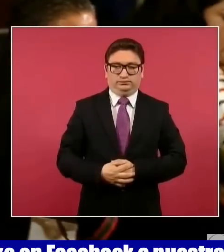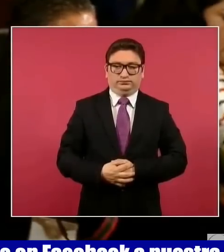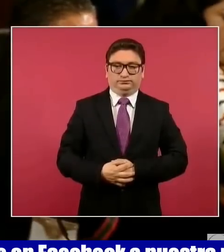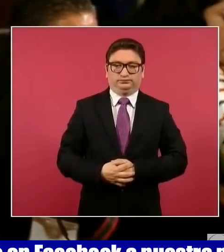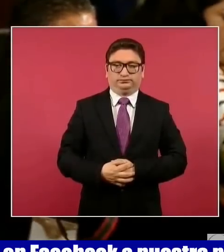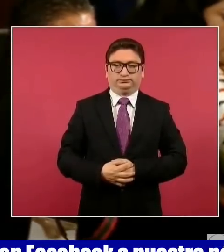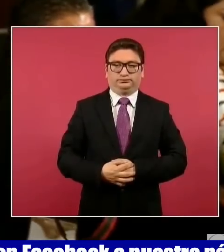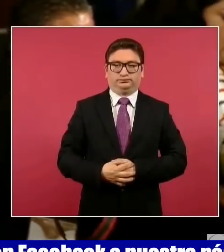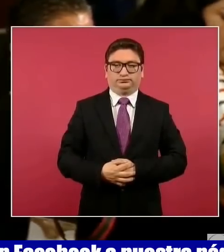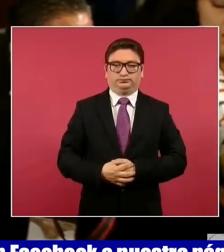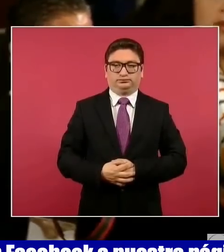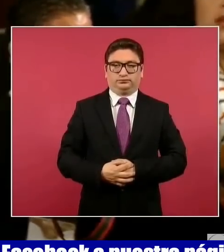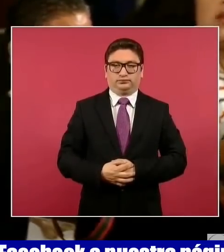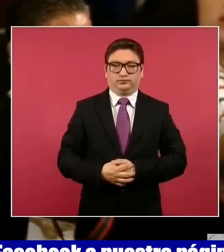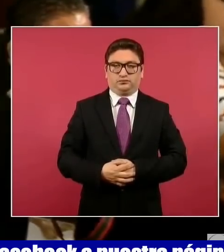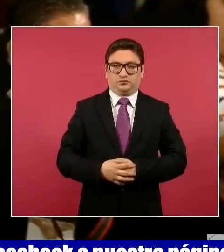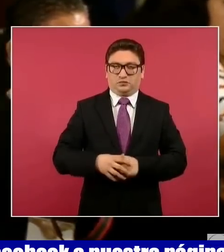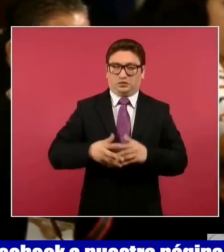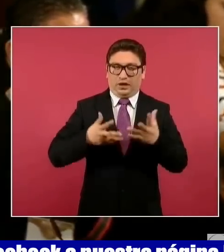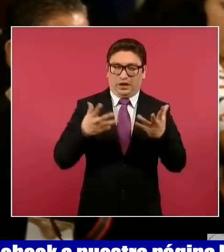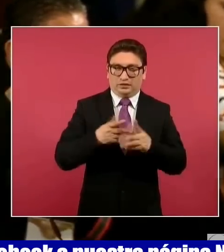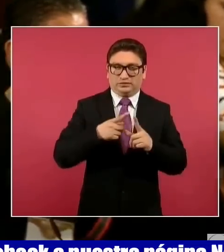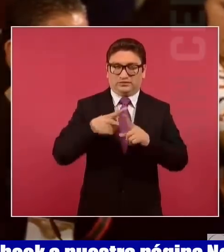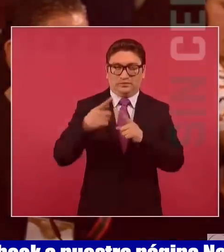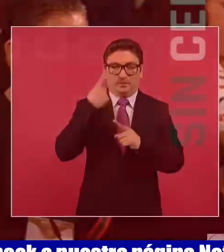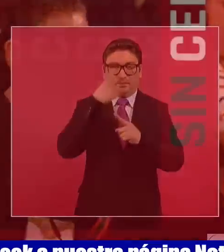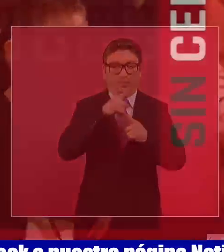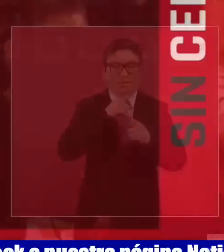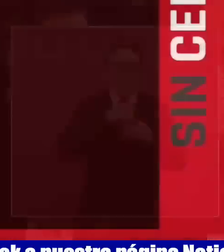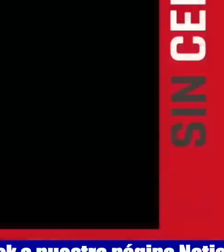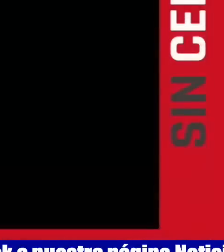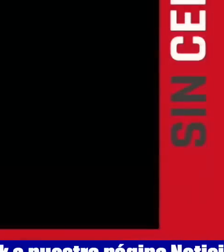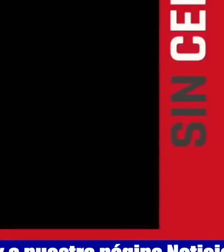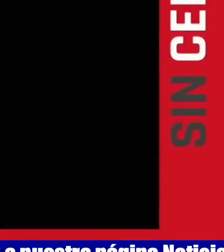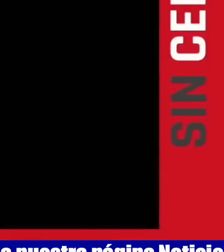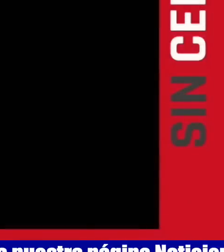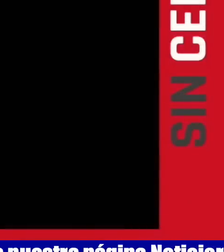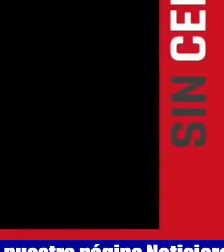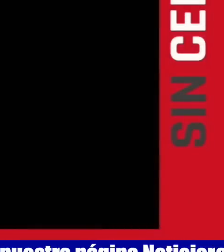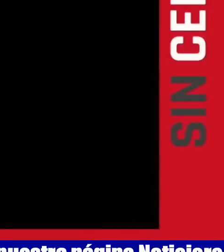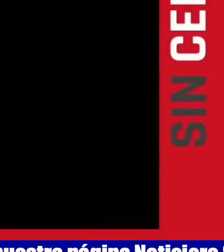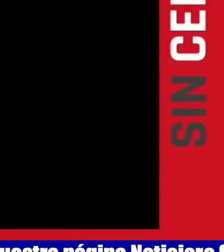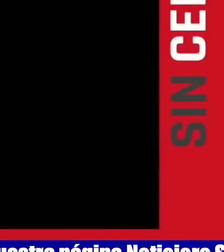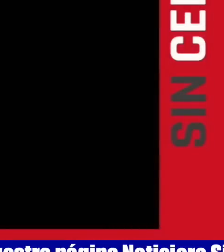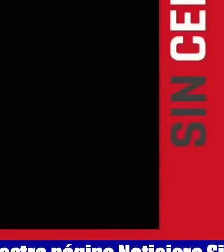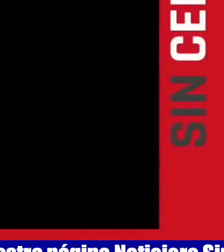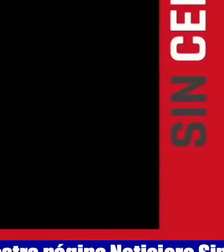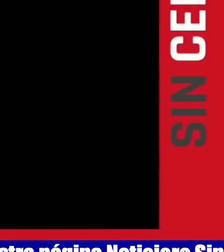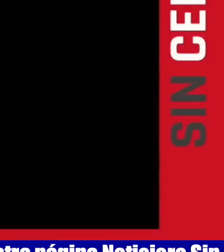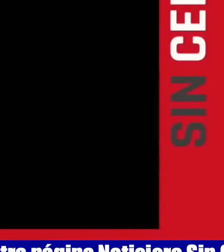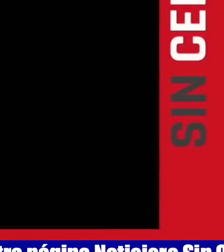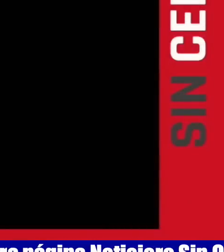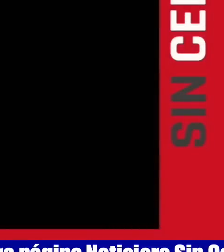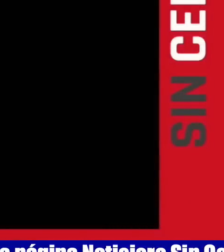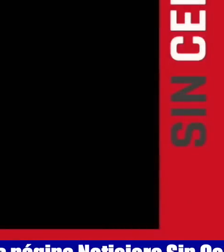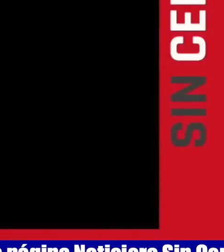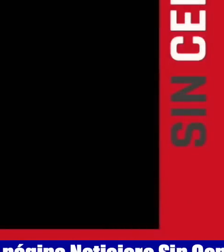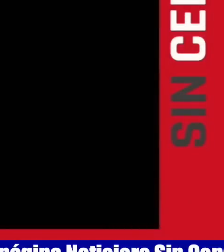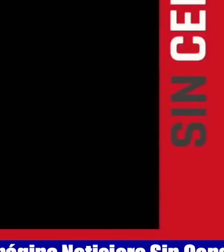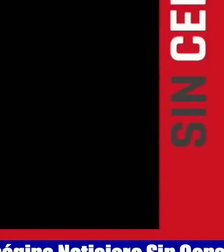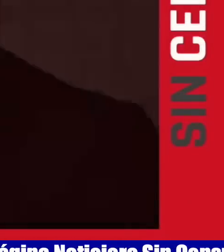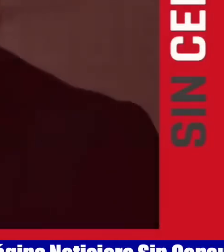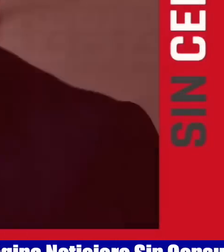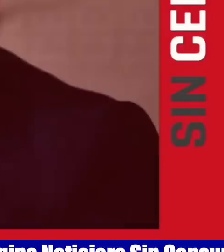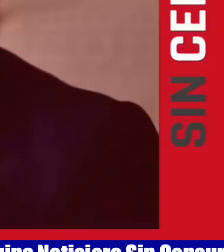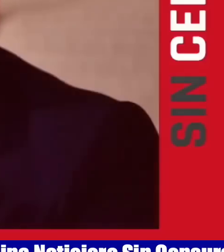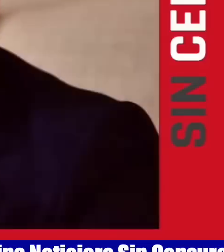Felipe Calderón instruyó a sus diputados a consolidar el saqueo mientras frenaban la investigación de la lista de beneficiarios, le pregunta al presidente López